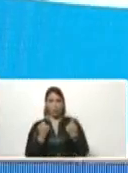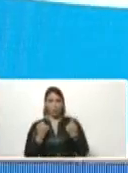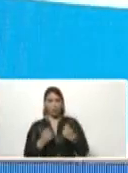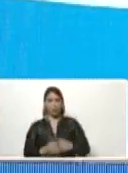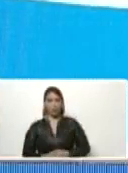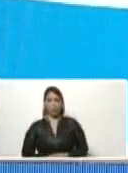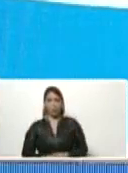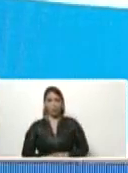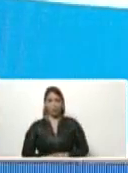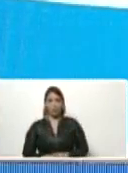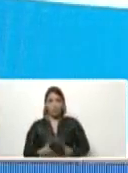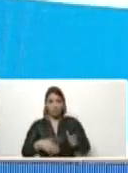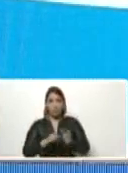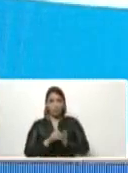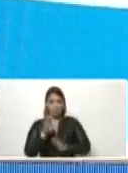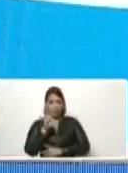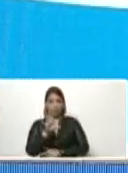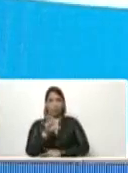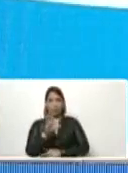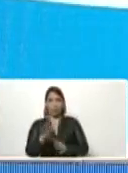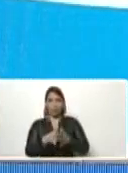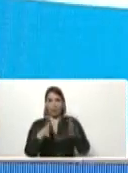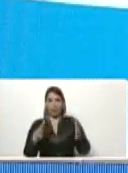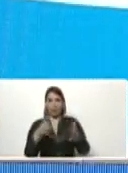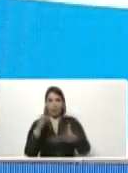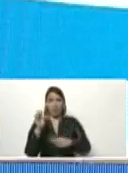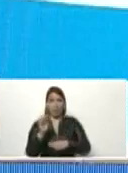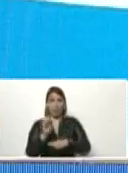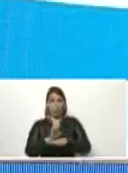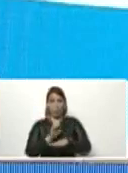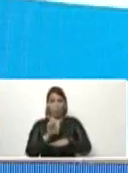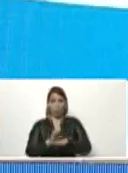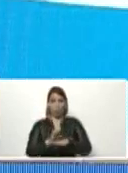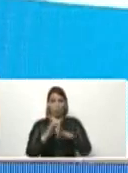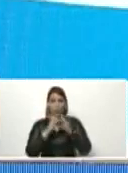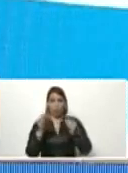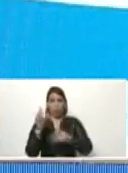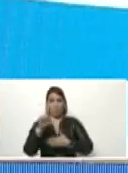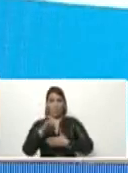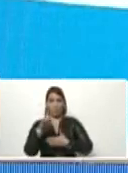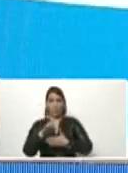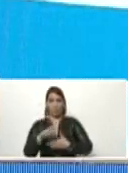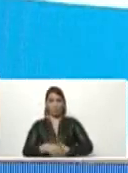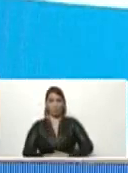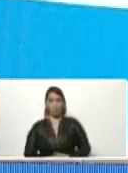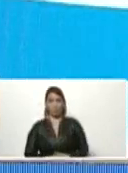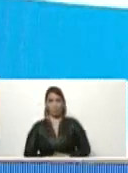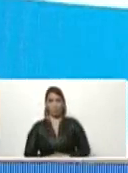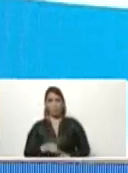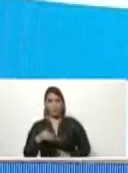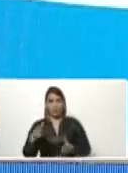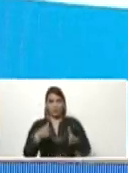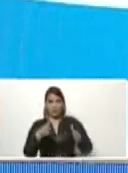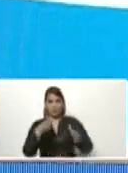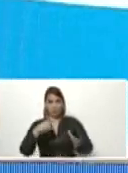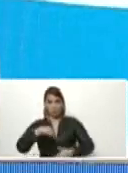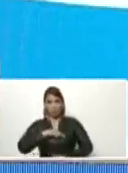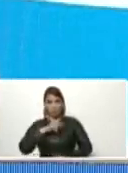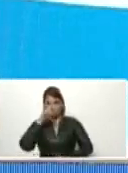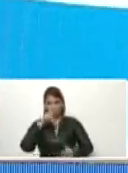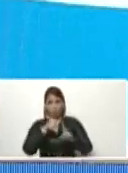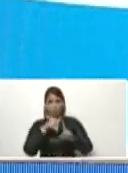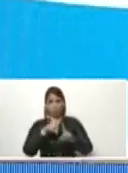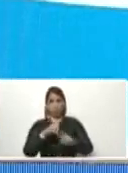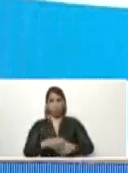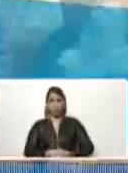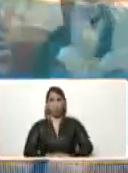el camino de la patria grande para el Ecuador y para toda América Latina y el Caribe. Ese es el destino nuestro, compañeros,